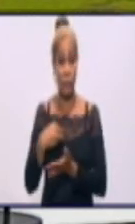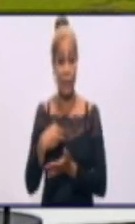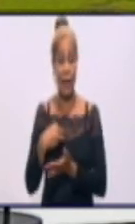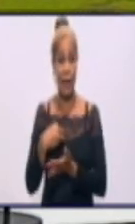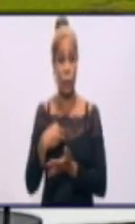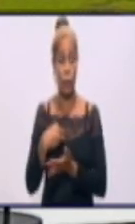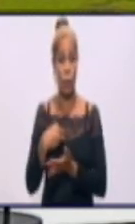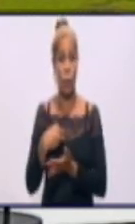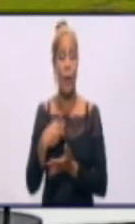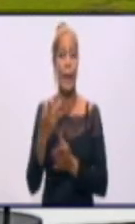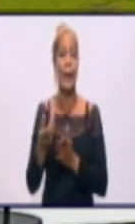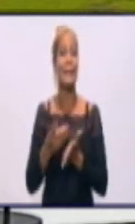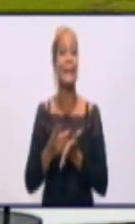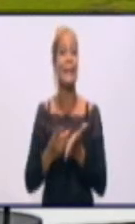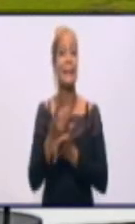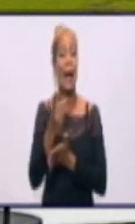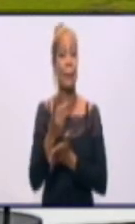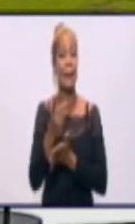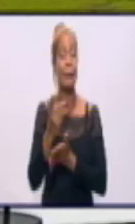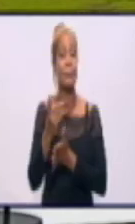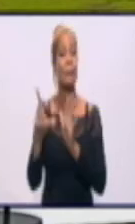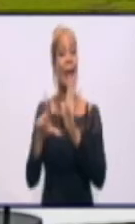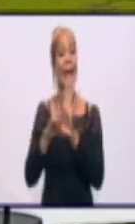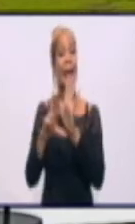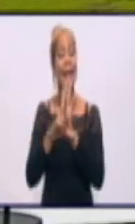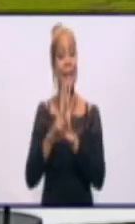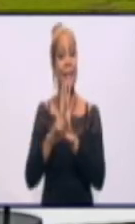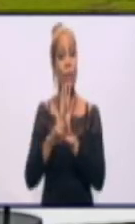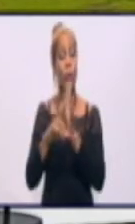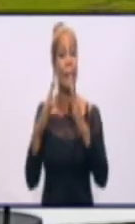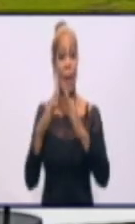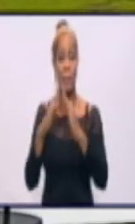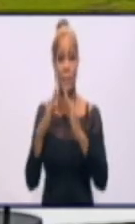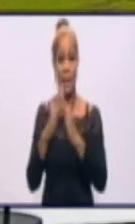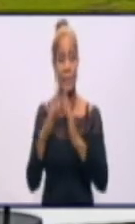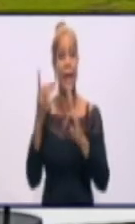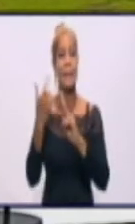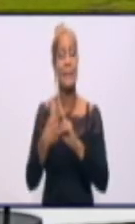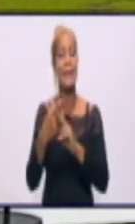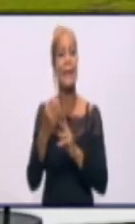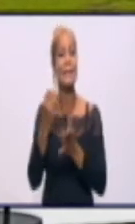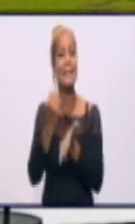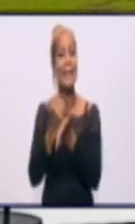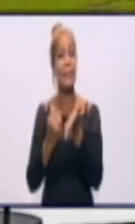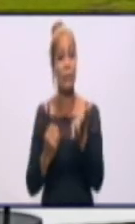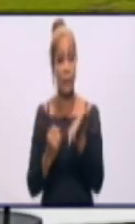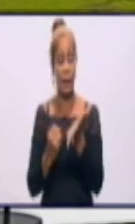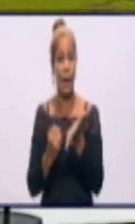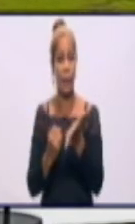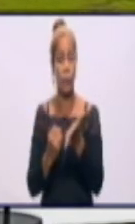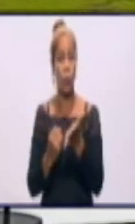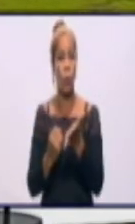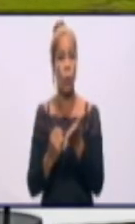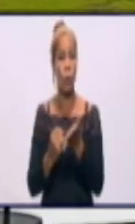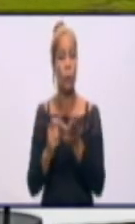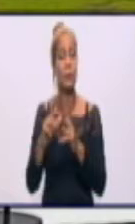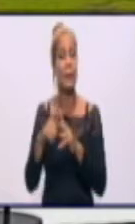el dictamen técnico para la legalización y el certificado de